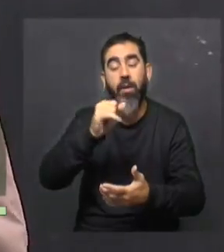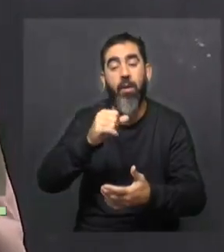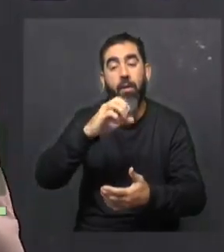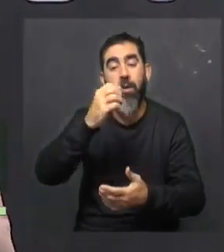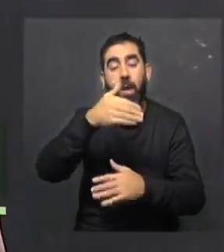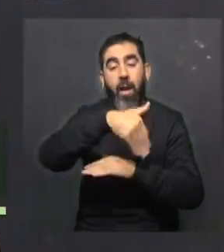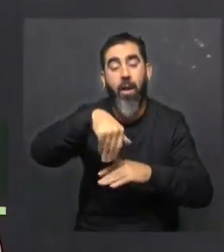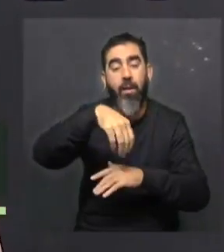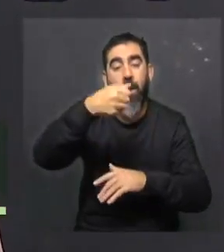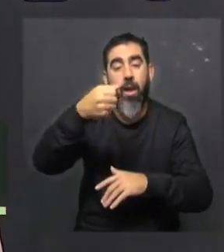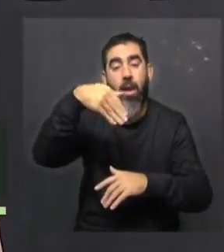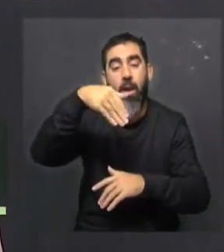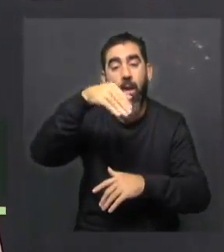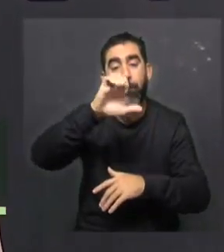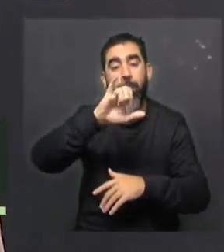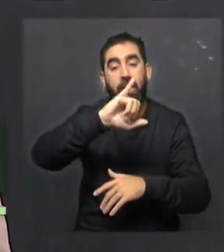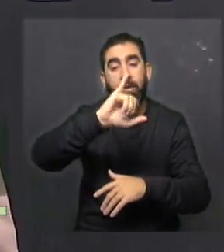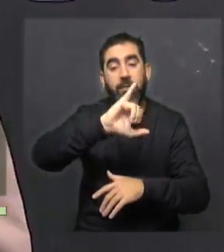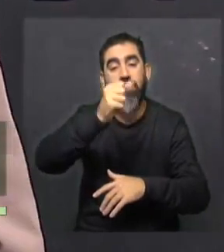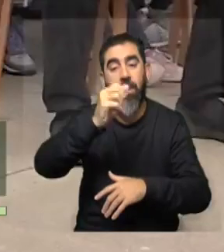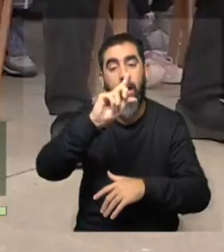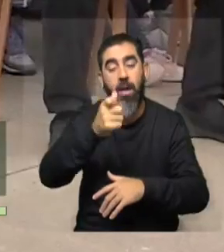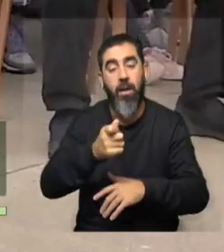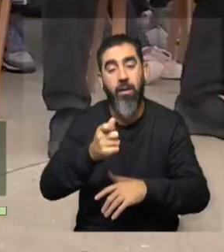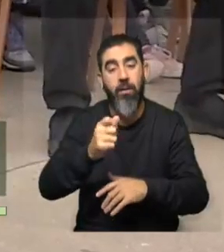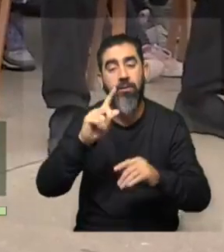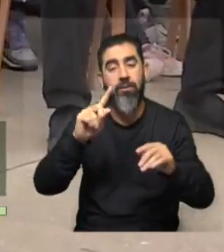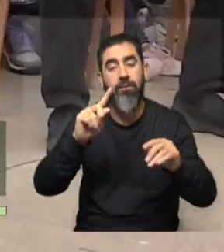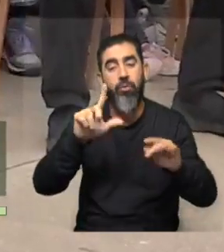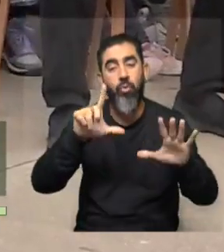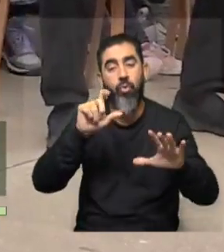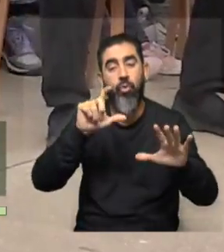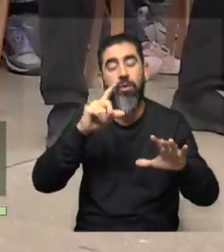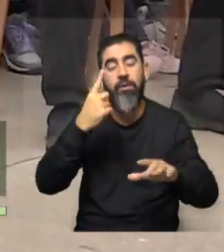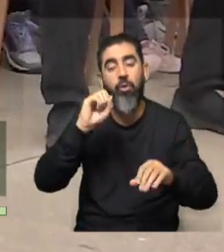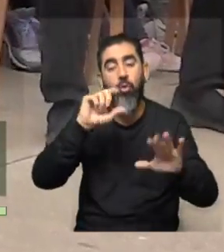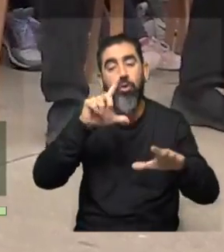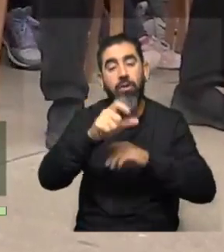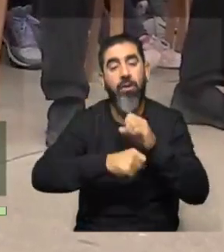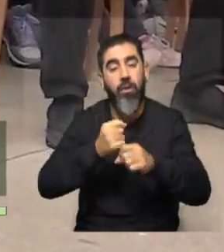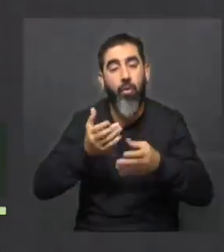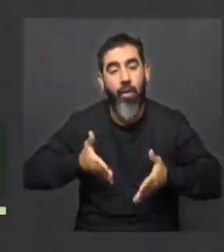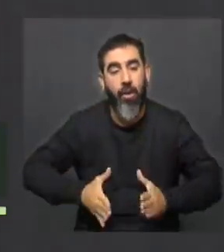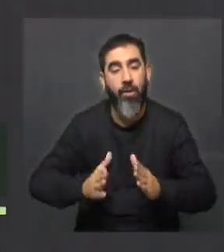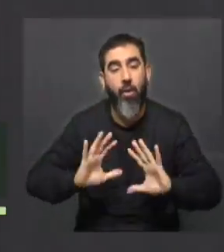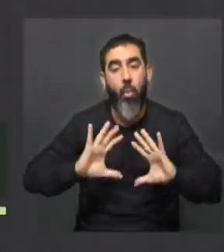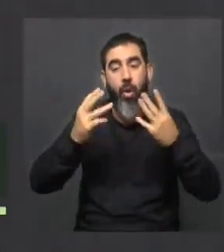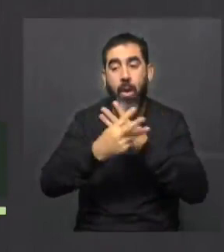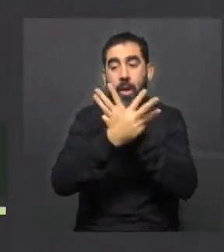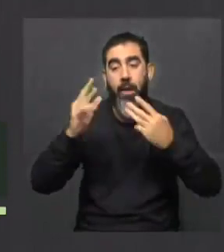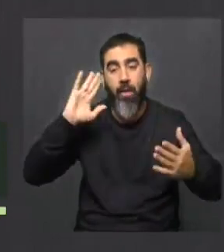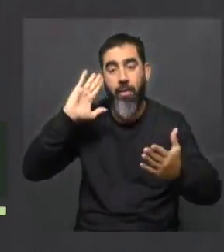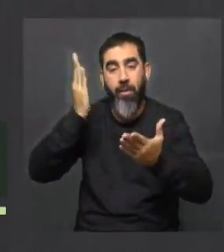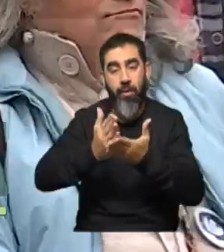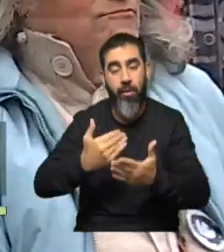homenajeando al dirigente sindical al cumplirse 107 años de su nacimiento se destacó su rol como conductor de la huelga general contra La dictadura